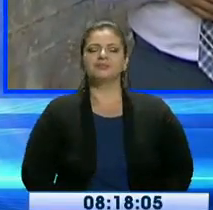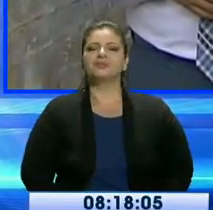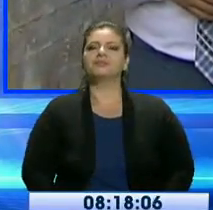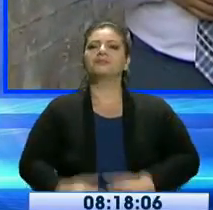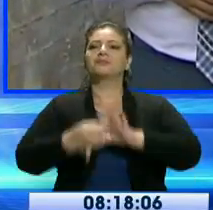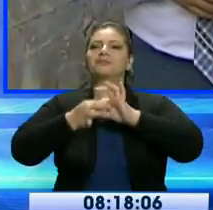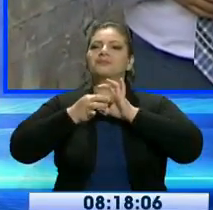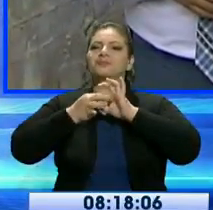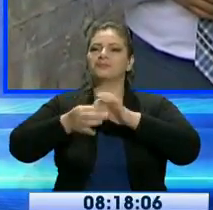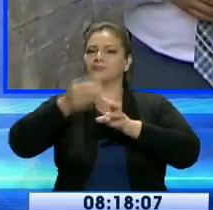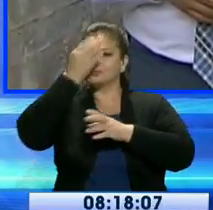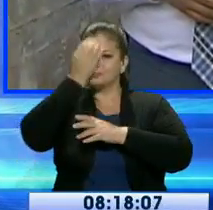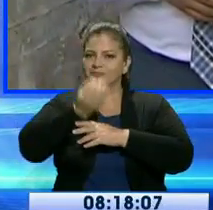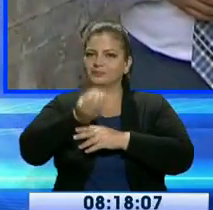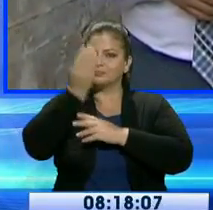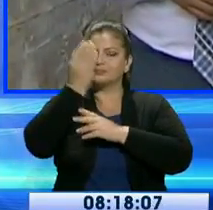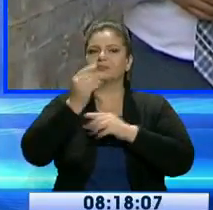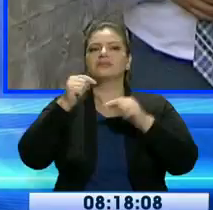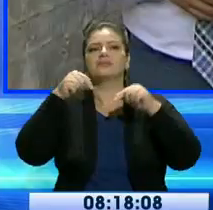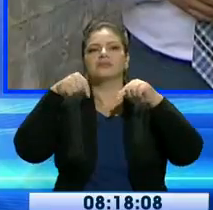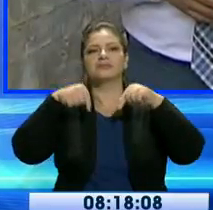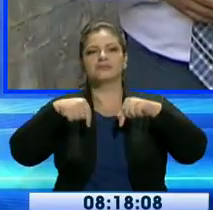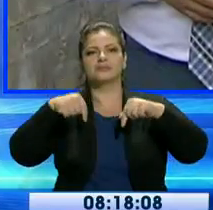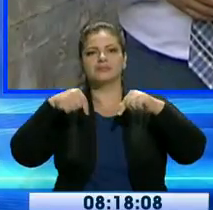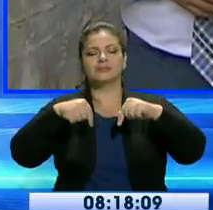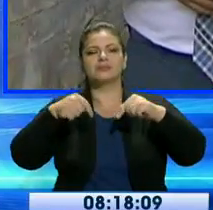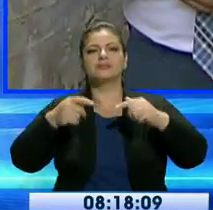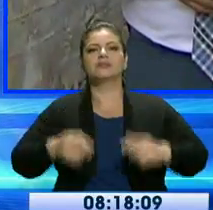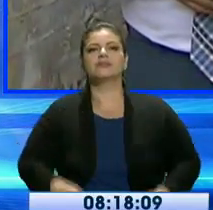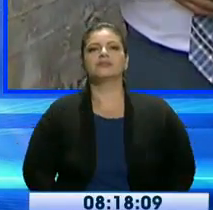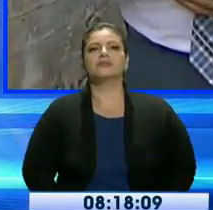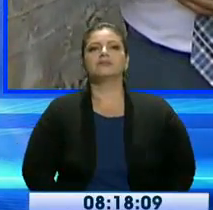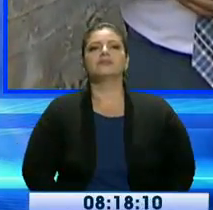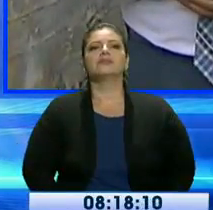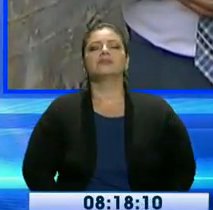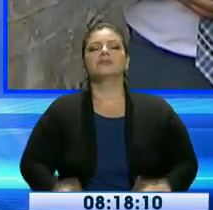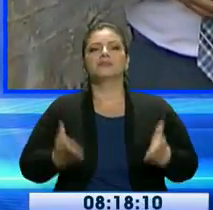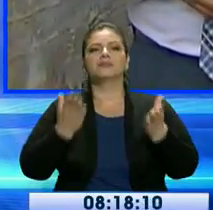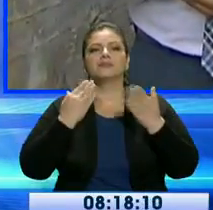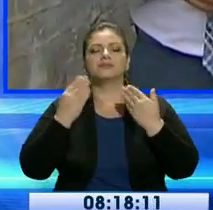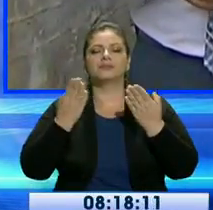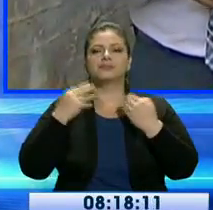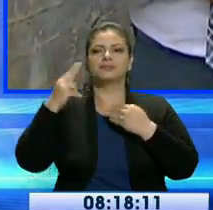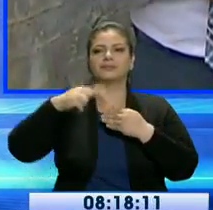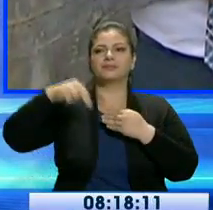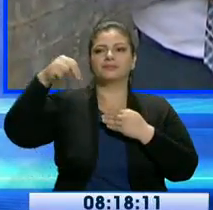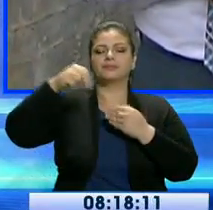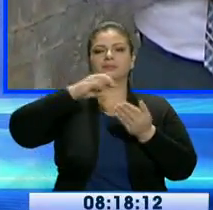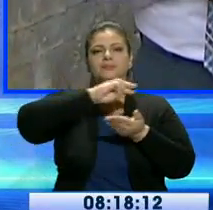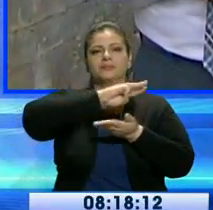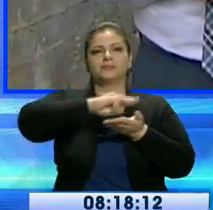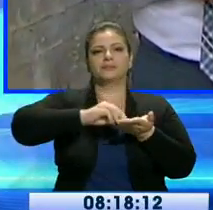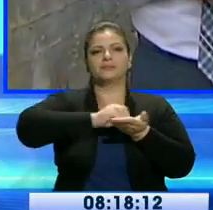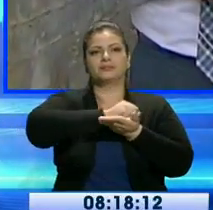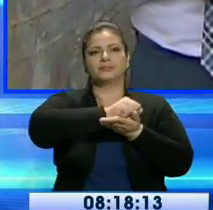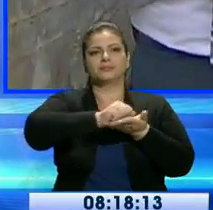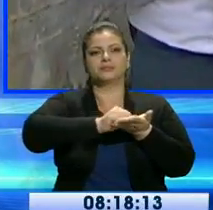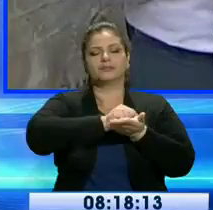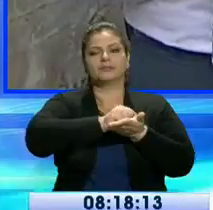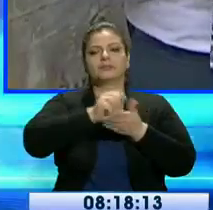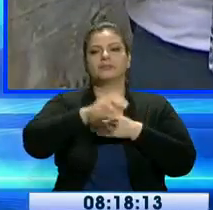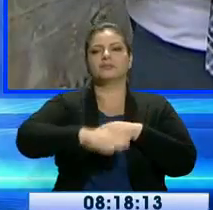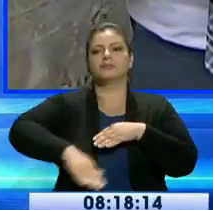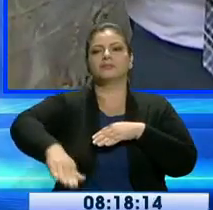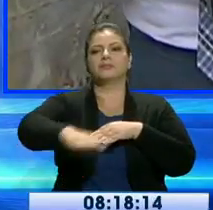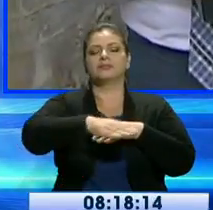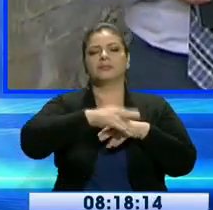Compañeros, muy buenos días. Nos encontramos en la cooperativa María Paidar en Monte Sinaí, en el noroeste de Guayaquil. Les mostramos cómo viven. Bueno, ya no